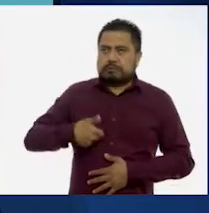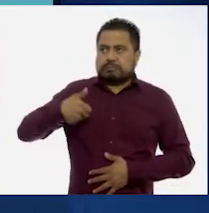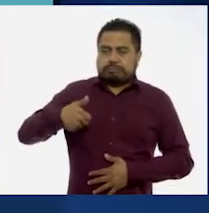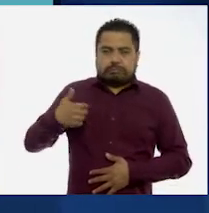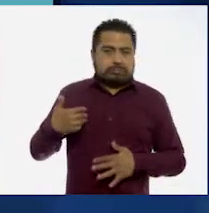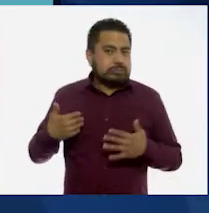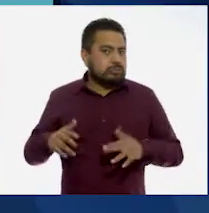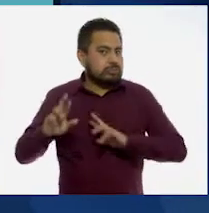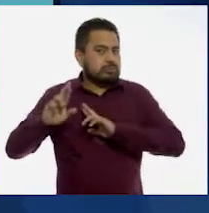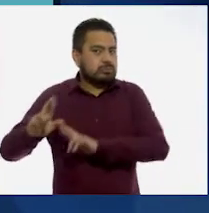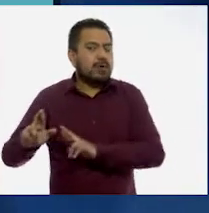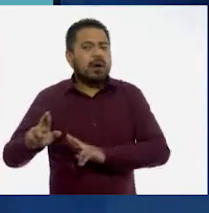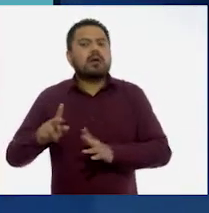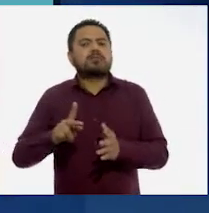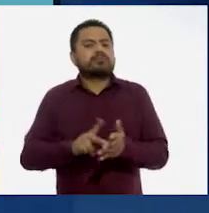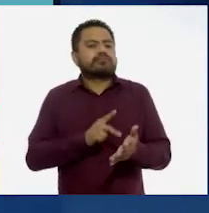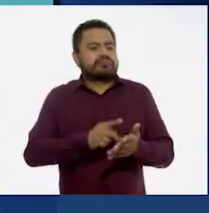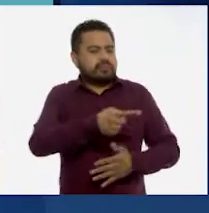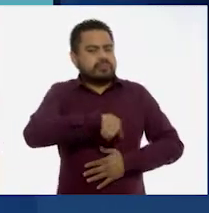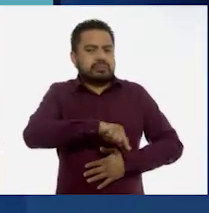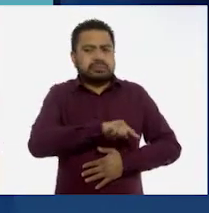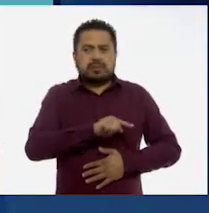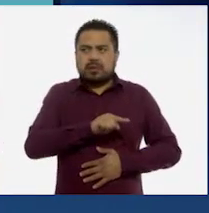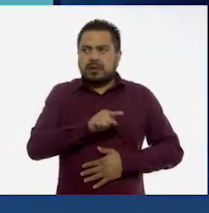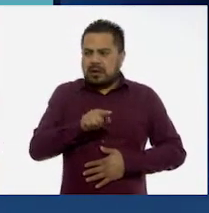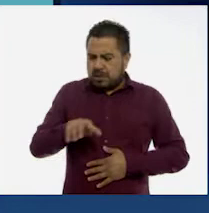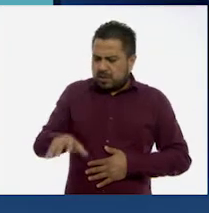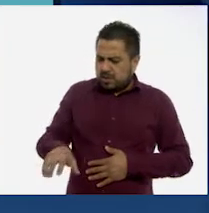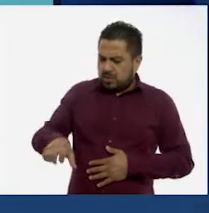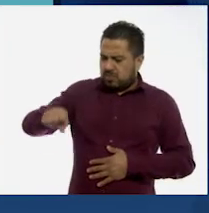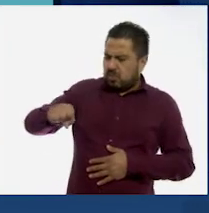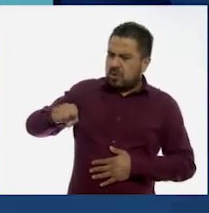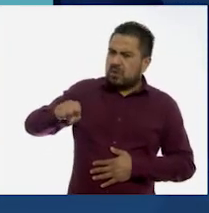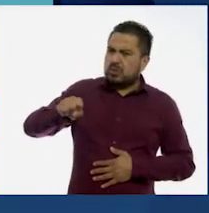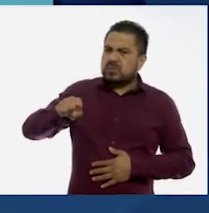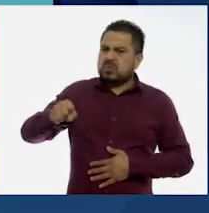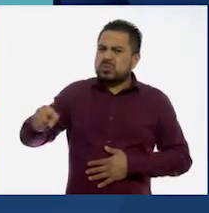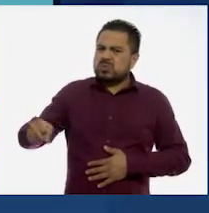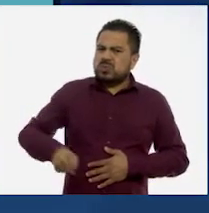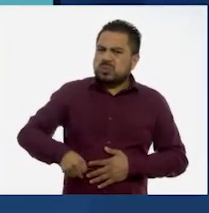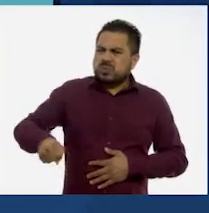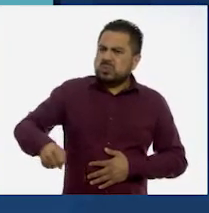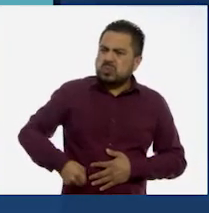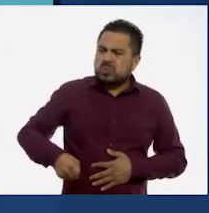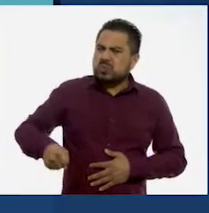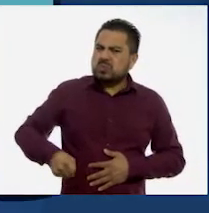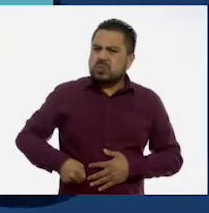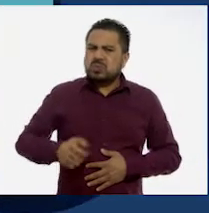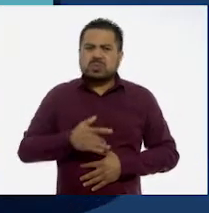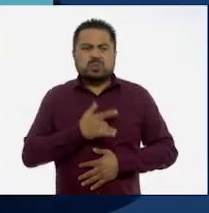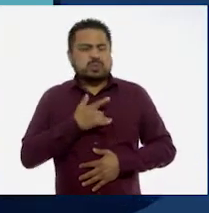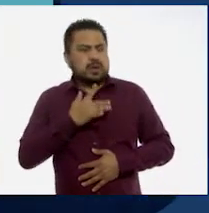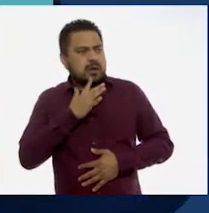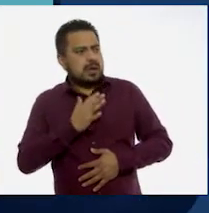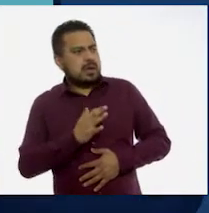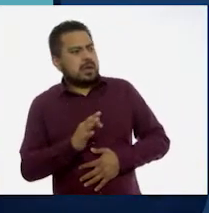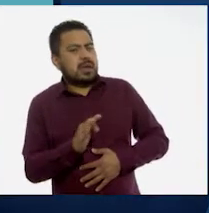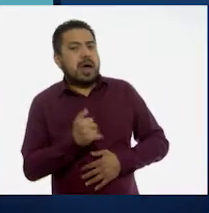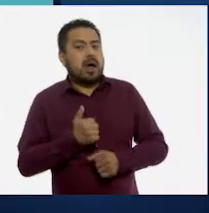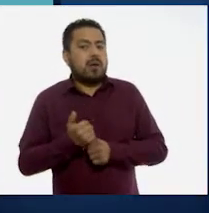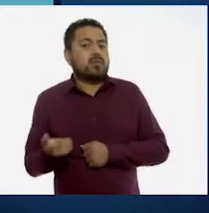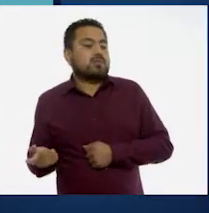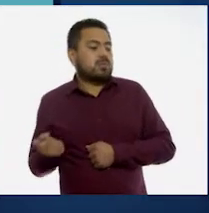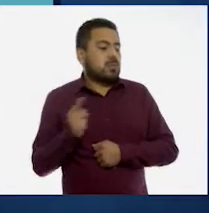varias ocasiones, Artemio tuvo la punta de ese bastón hiriendo su panza con alguna sentencia amenazante de la abuela.